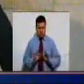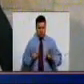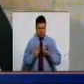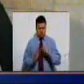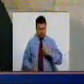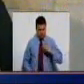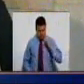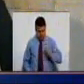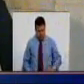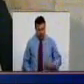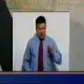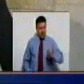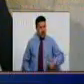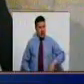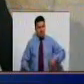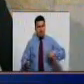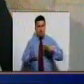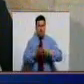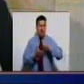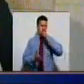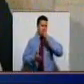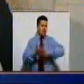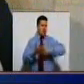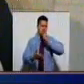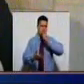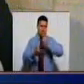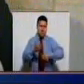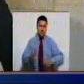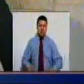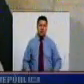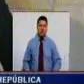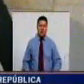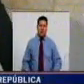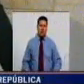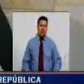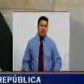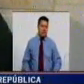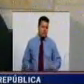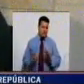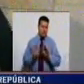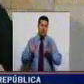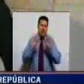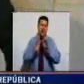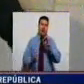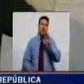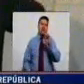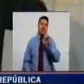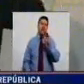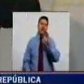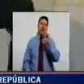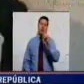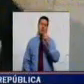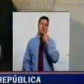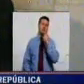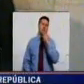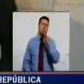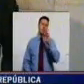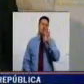de un ciudadano, que es pagar oportunamente sus impuestos. Voy a hacer una mención muy breve a Reficar, porque me voy a centrar en